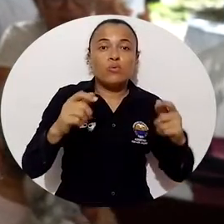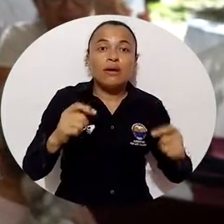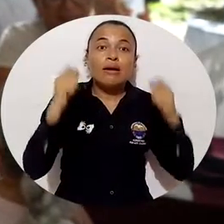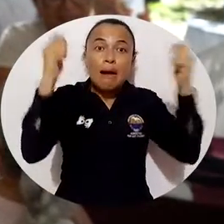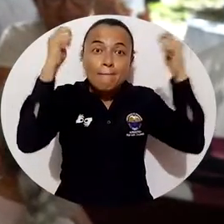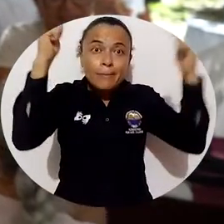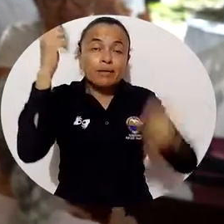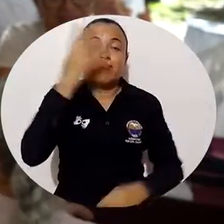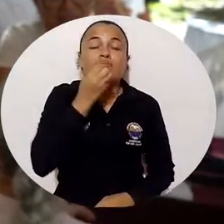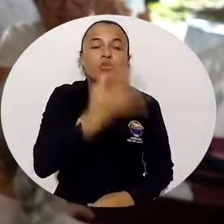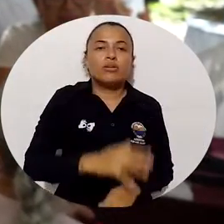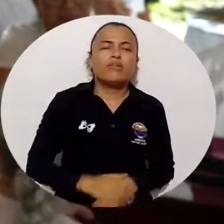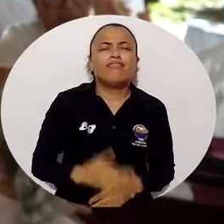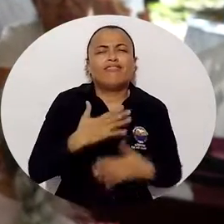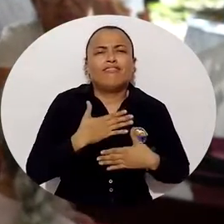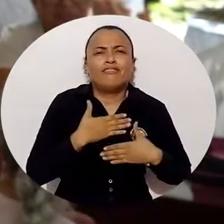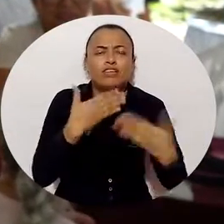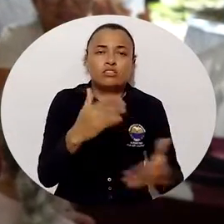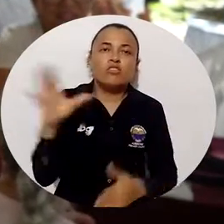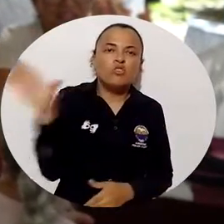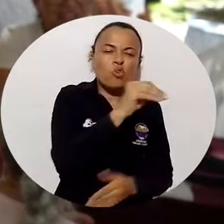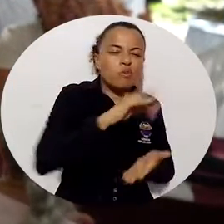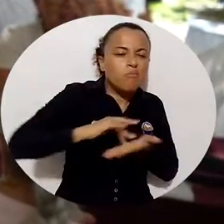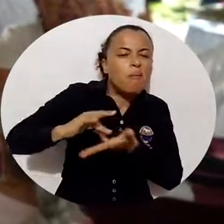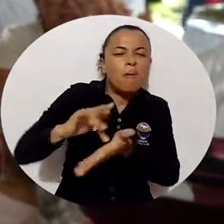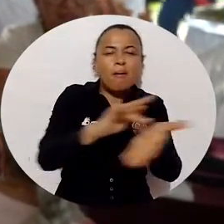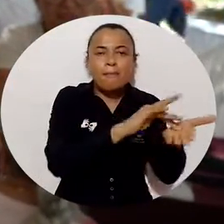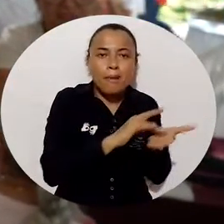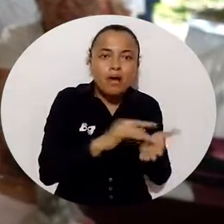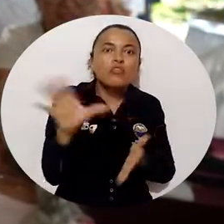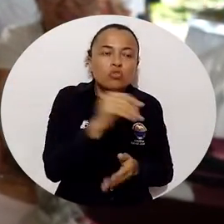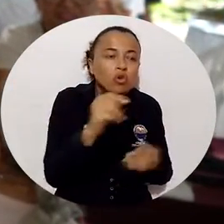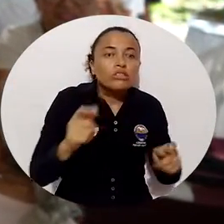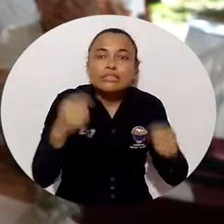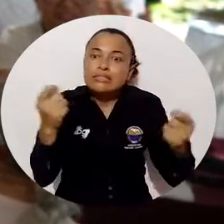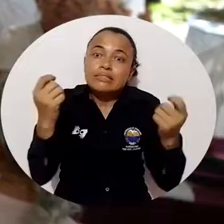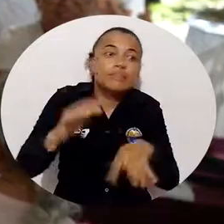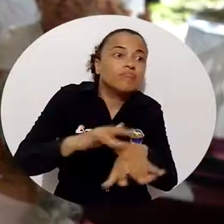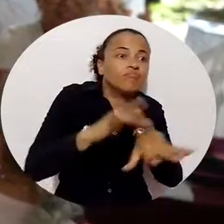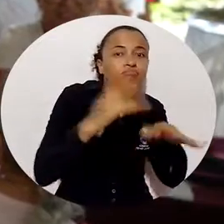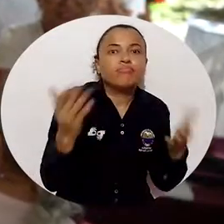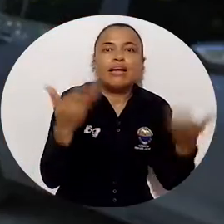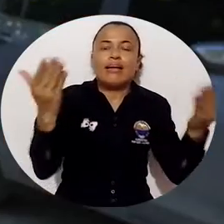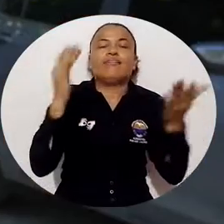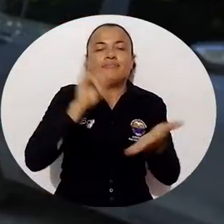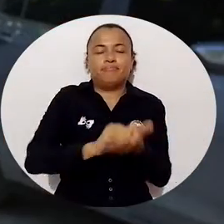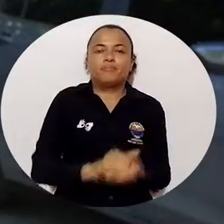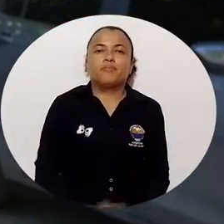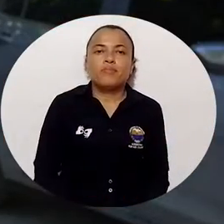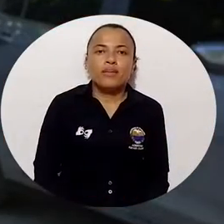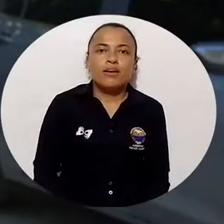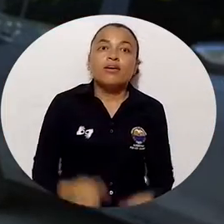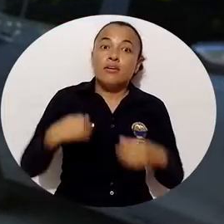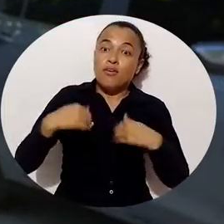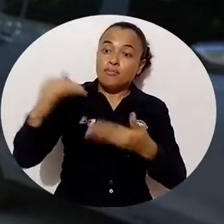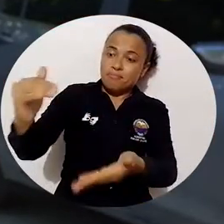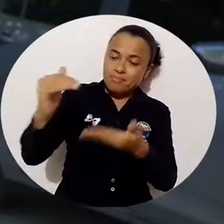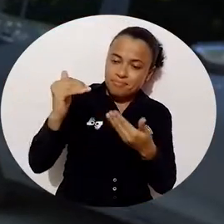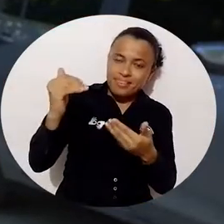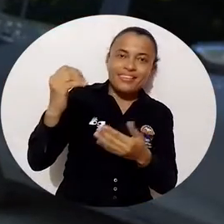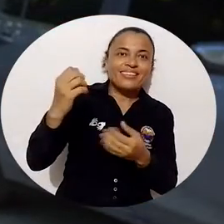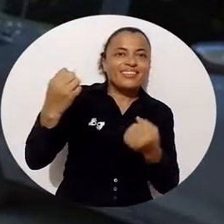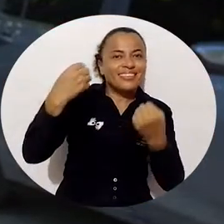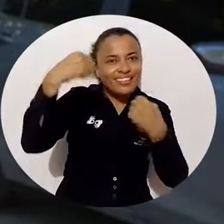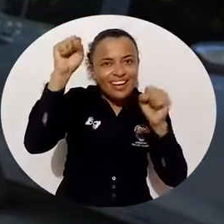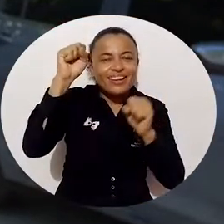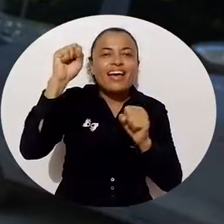causa. Felicitaciones a todos los participantes y a todos los que han incentivado esta campaña. Me gané un abanico, muy feliz, la